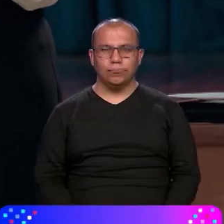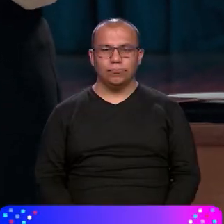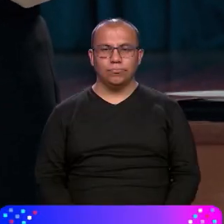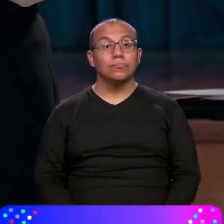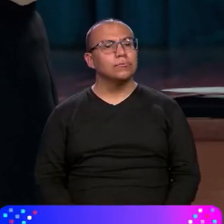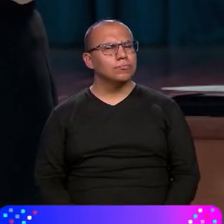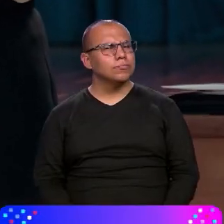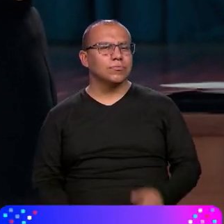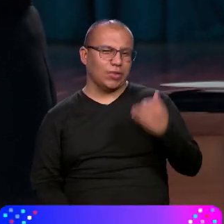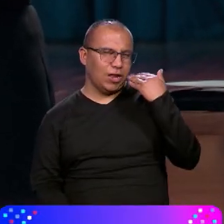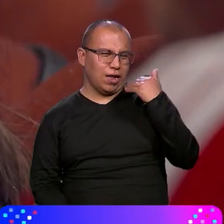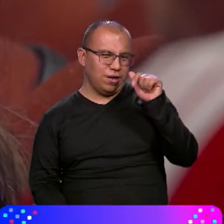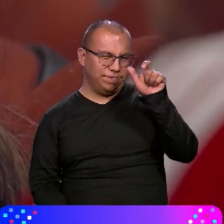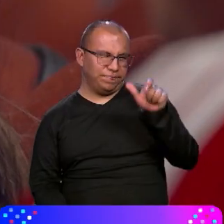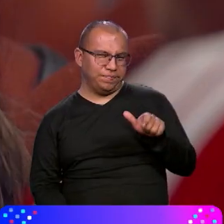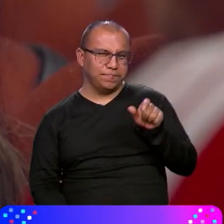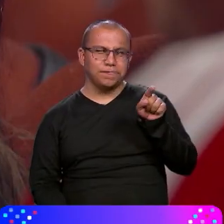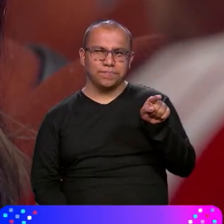Brigitte.